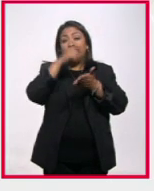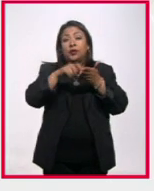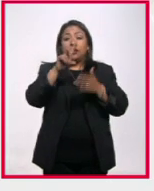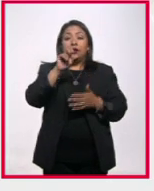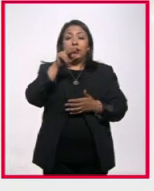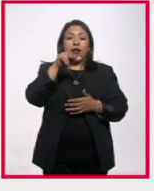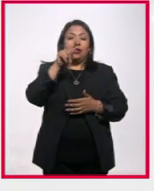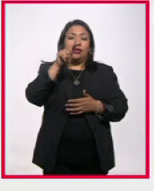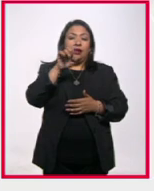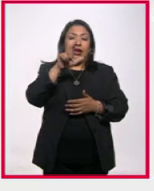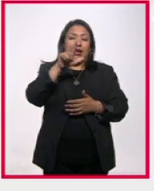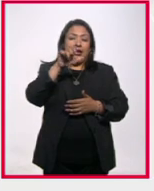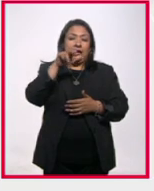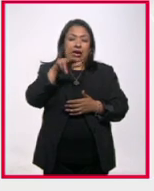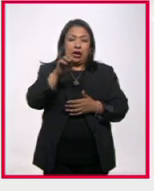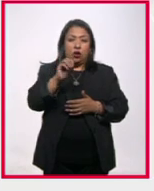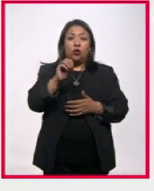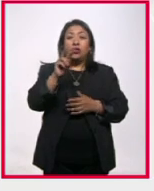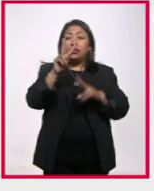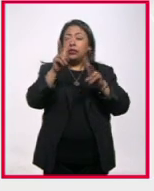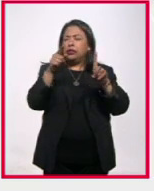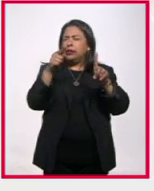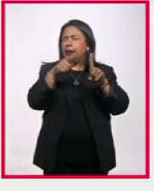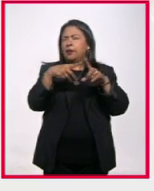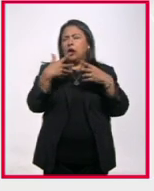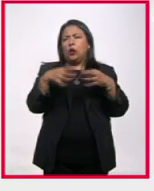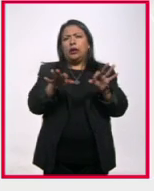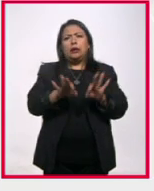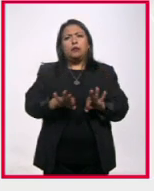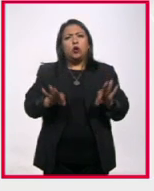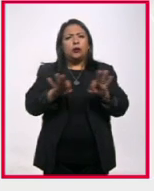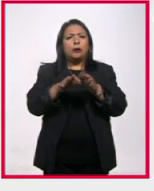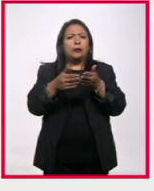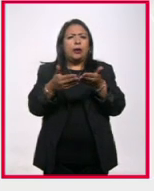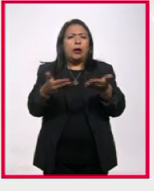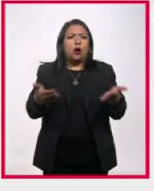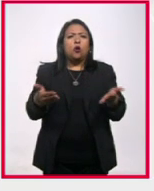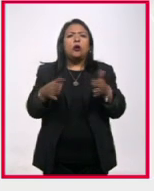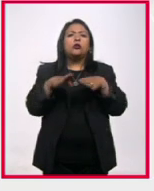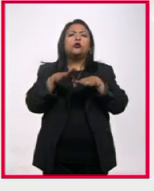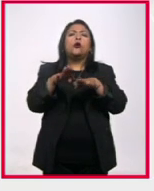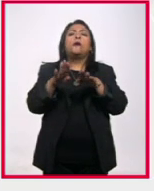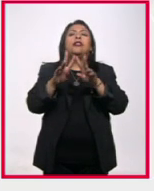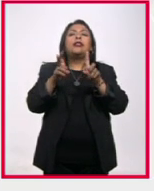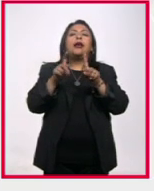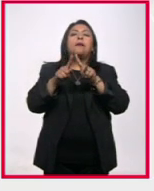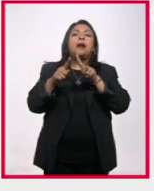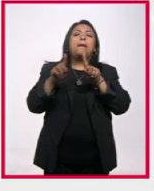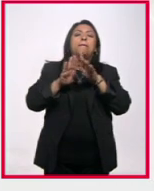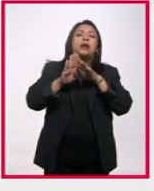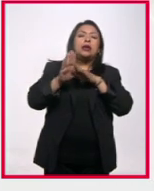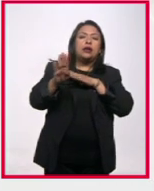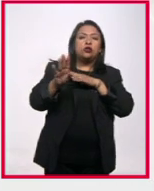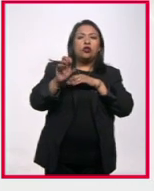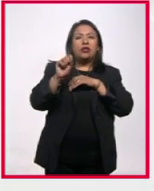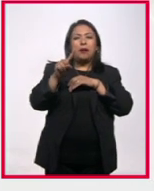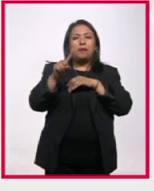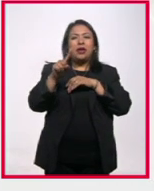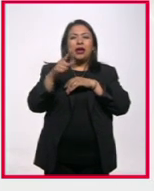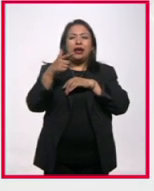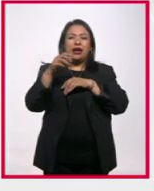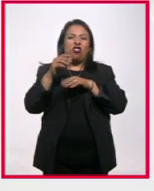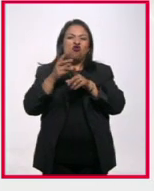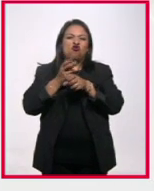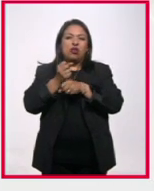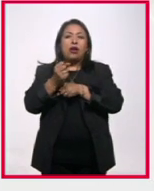Dante Liano en un tema que además es fundamental en nuestros tiempos, tiene que ver con la migración. Y la violencia de género también. Vamos a ver de qué habla este